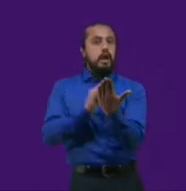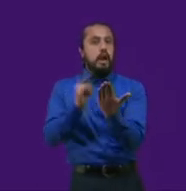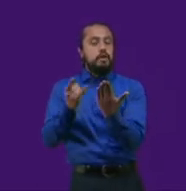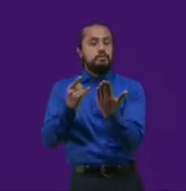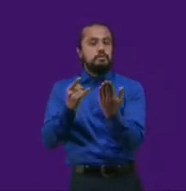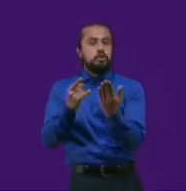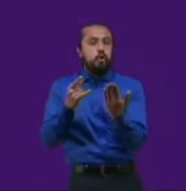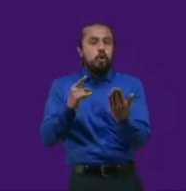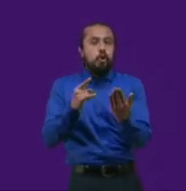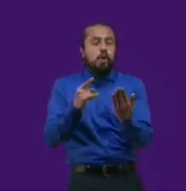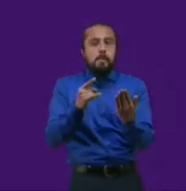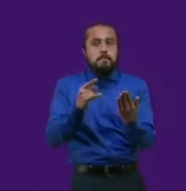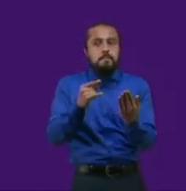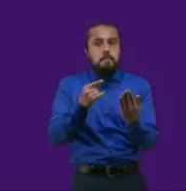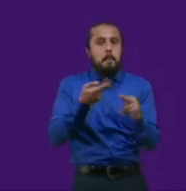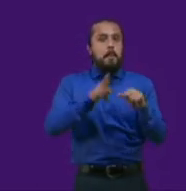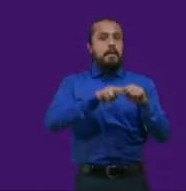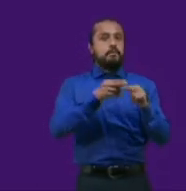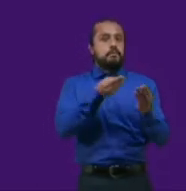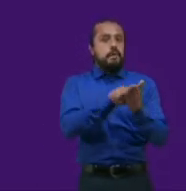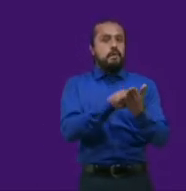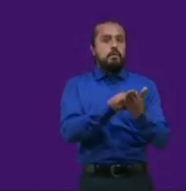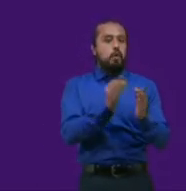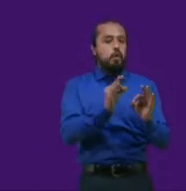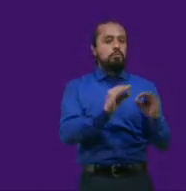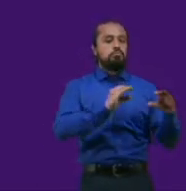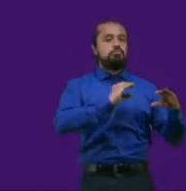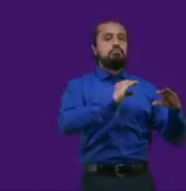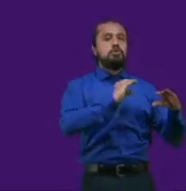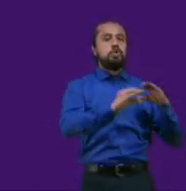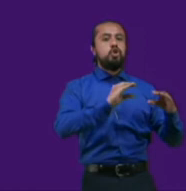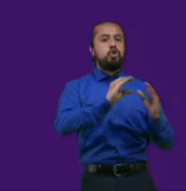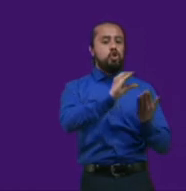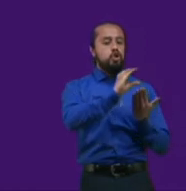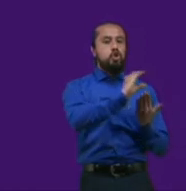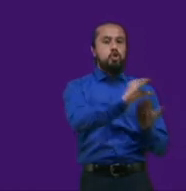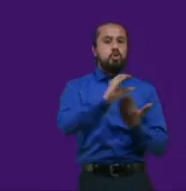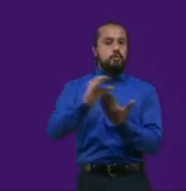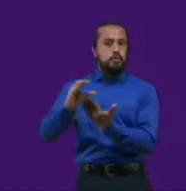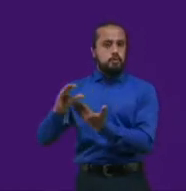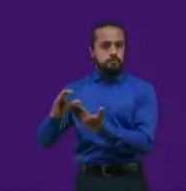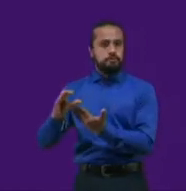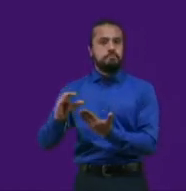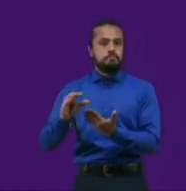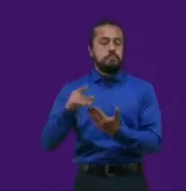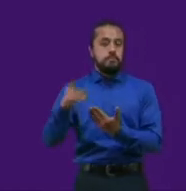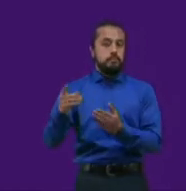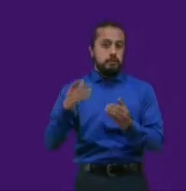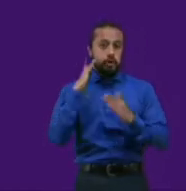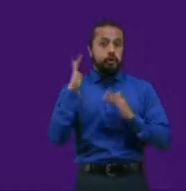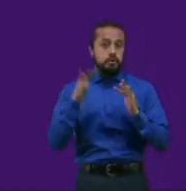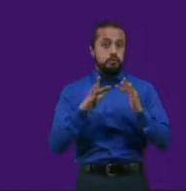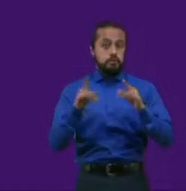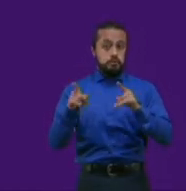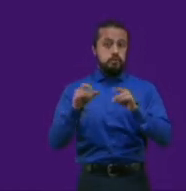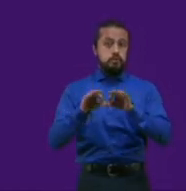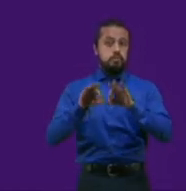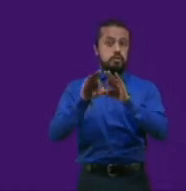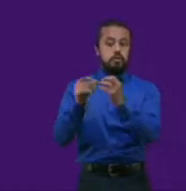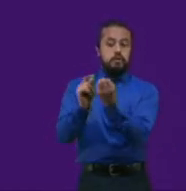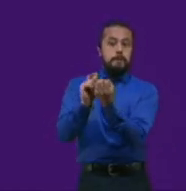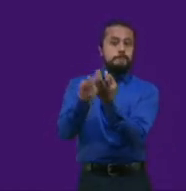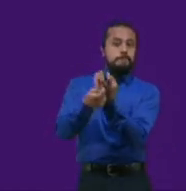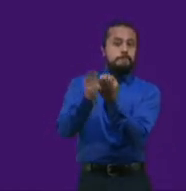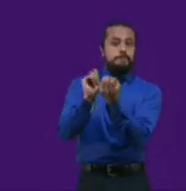extraordinario, cuando necesita ir a cubrir un tema de nómina. Entonces, tú quieres eso. Entonces, esa es una variable importante, es una variable que a veces